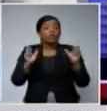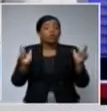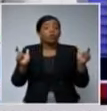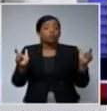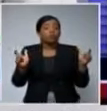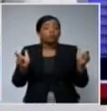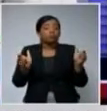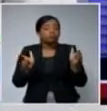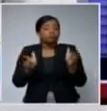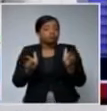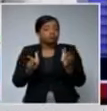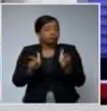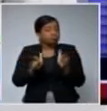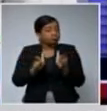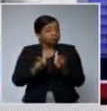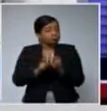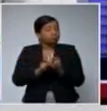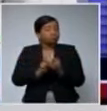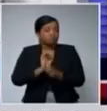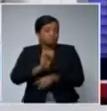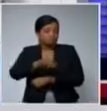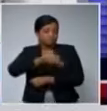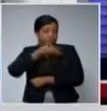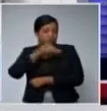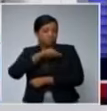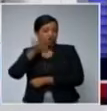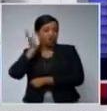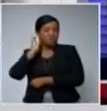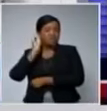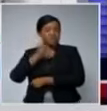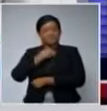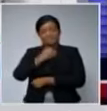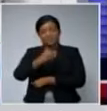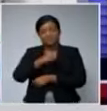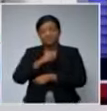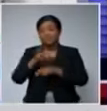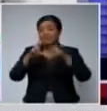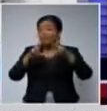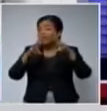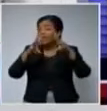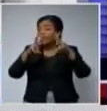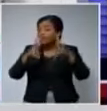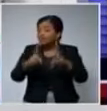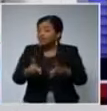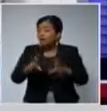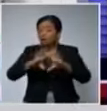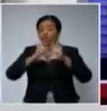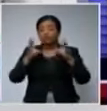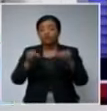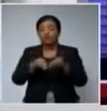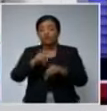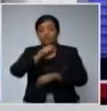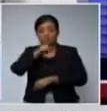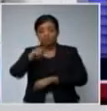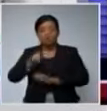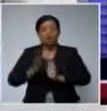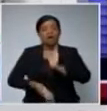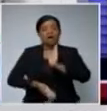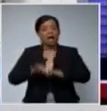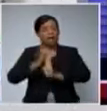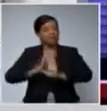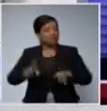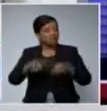en conferencia de prensa el experto, como resultado del total de recuperados de COVID-19 en nuestro